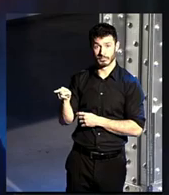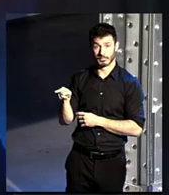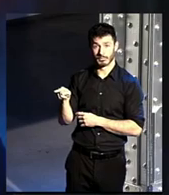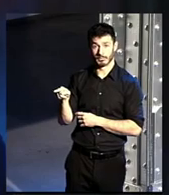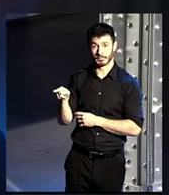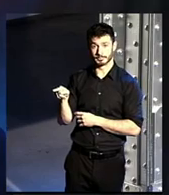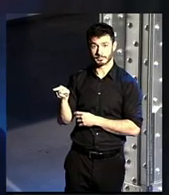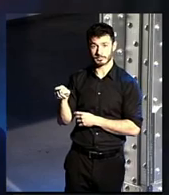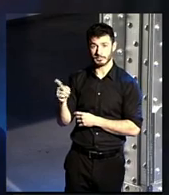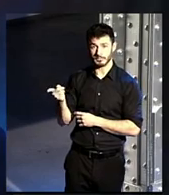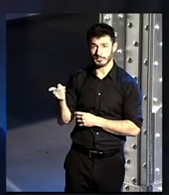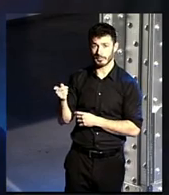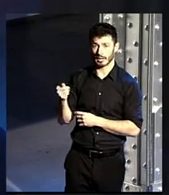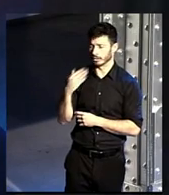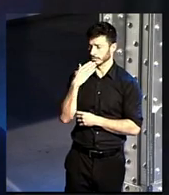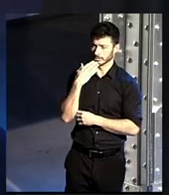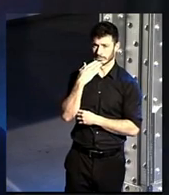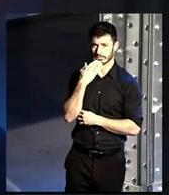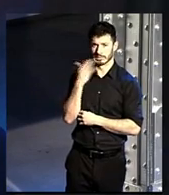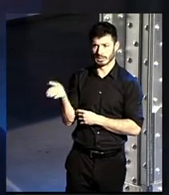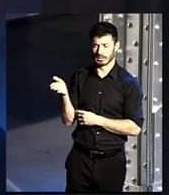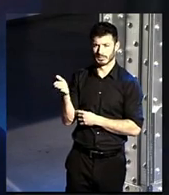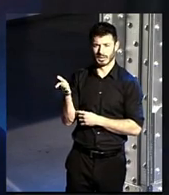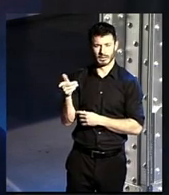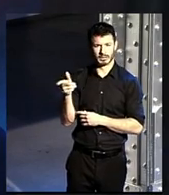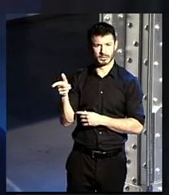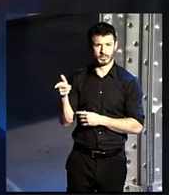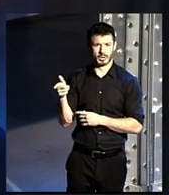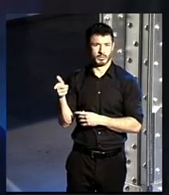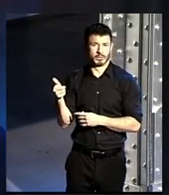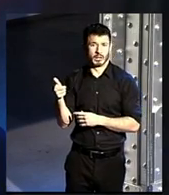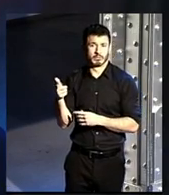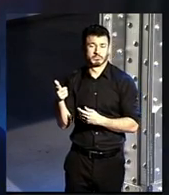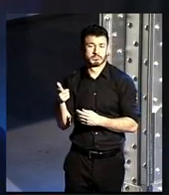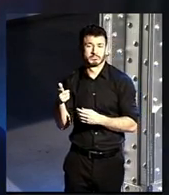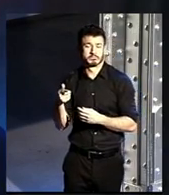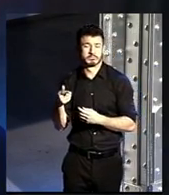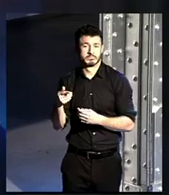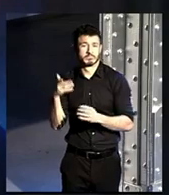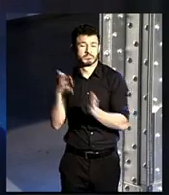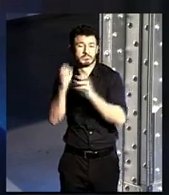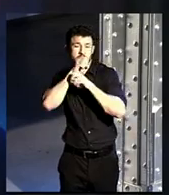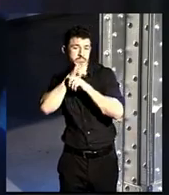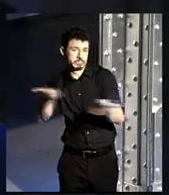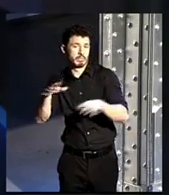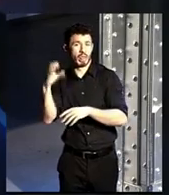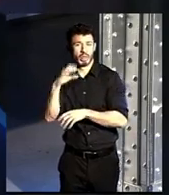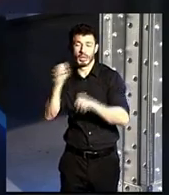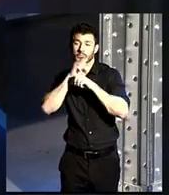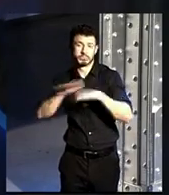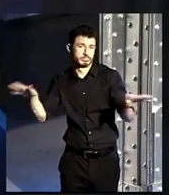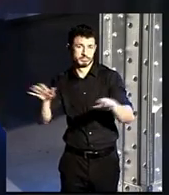hablaba de ¿cómo se llaman los que explican las cosas? Un divulgador, de la ciencia de su